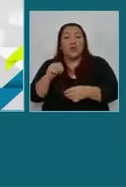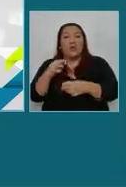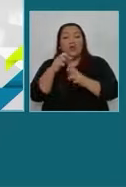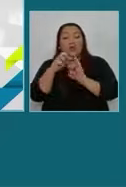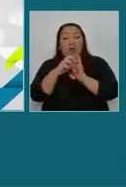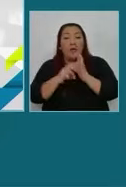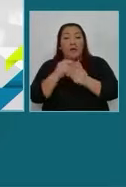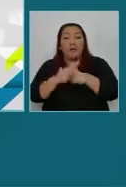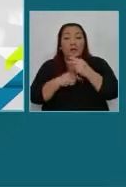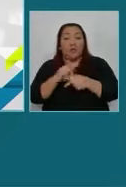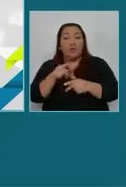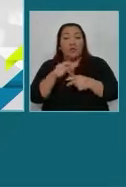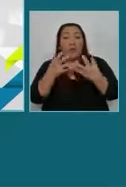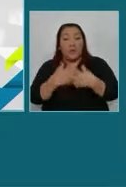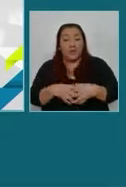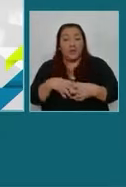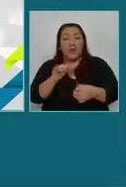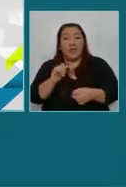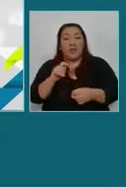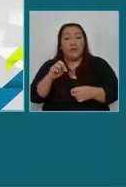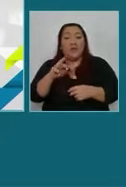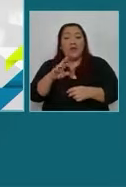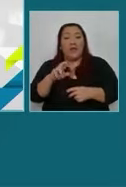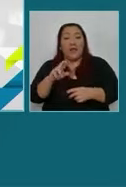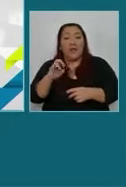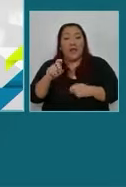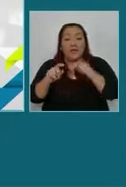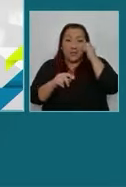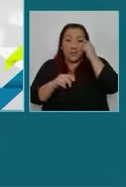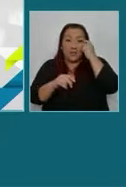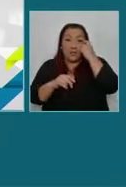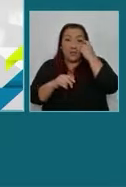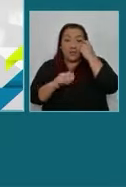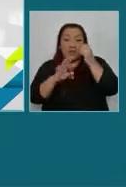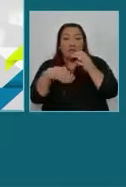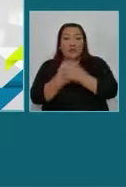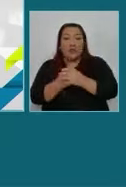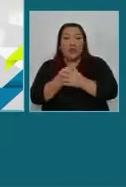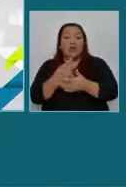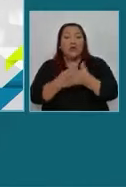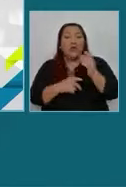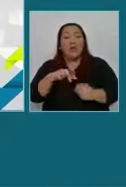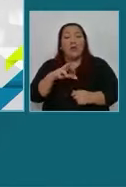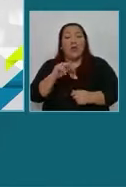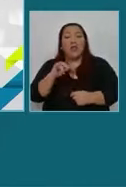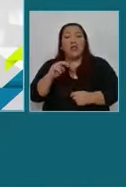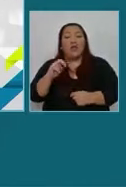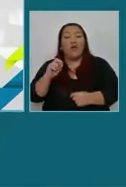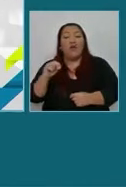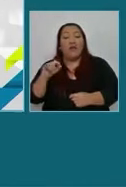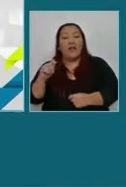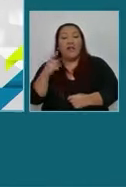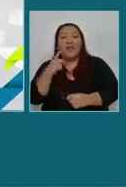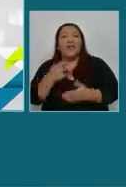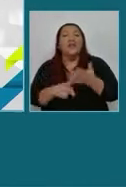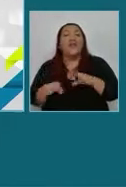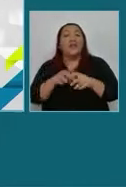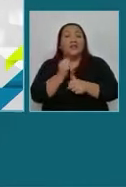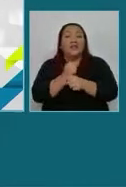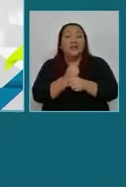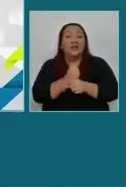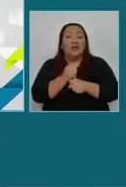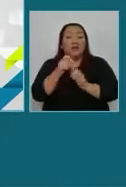Nacional de Empresa, el ITP a través de la Red CITE, y como todos conocen, al ProInnovate, que es quien es el operador de muchos